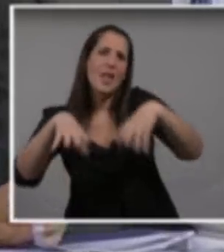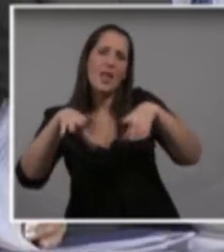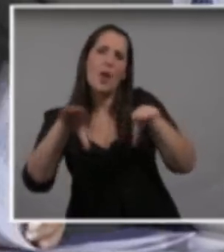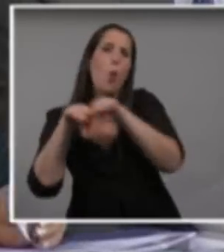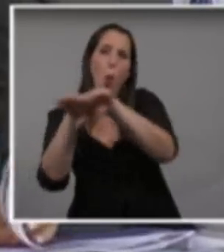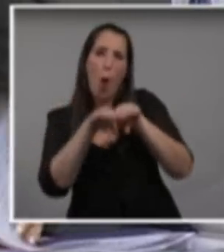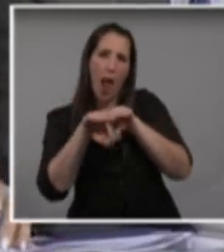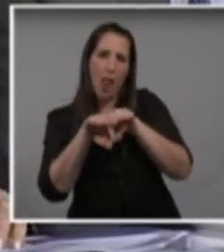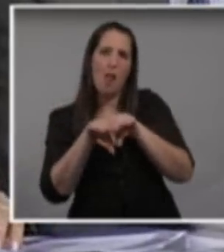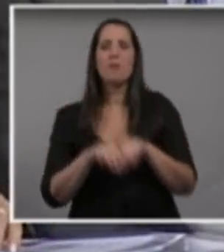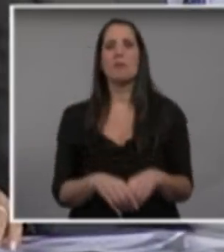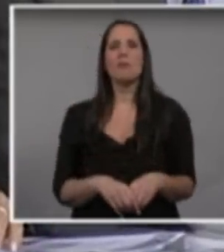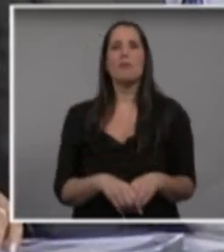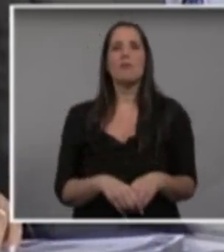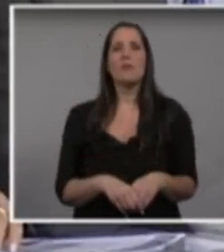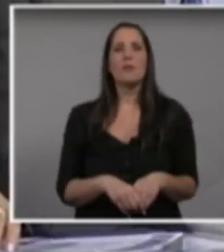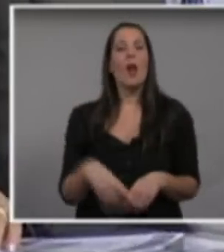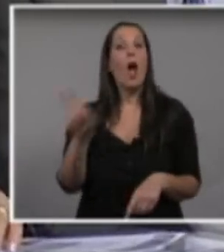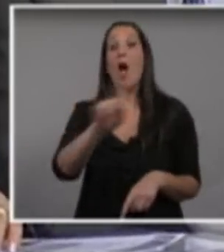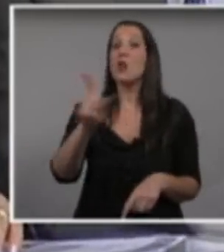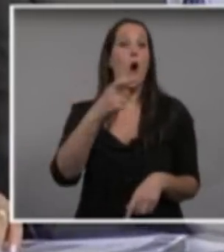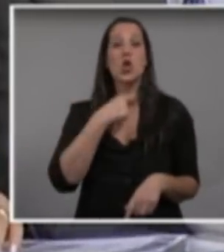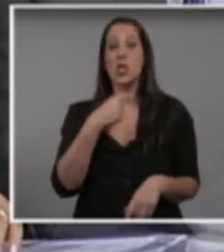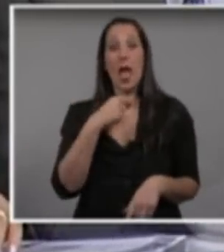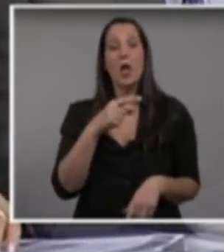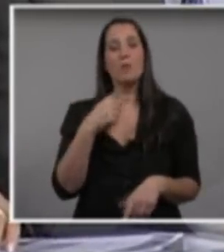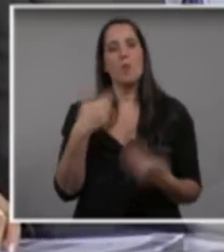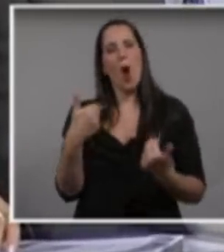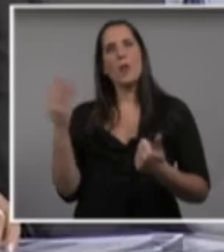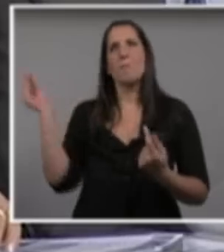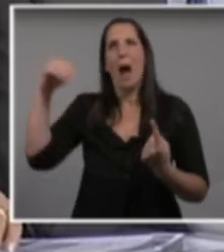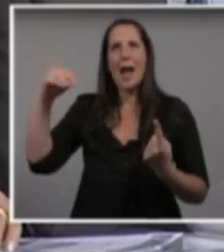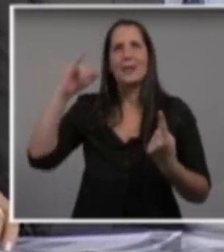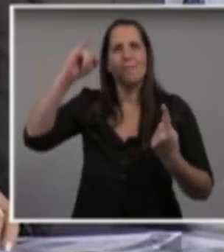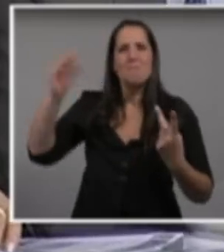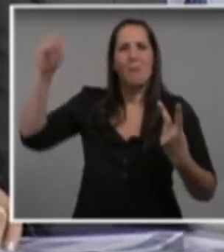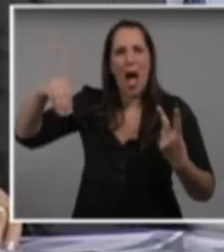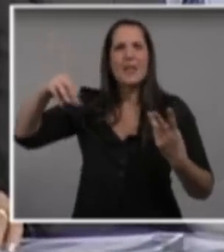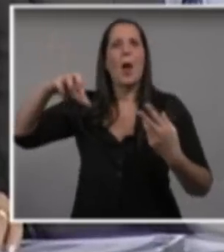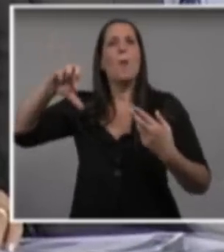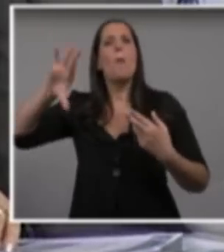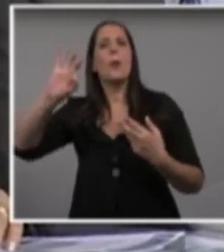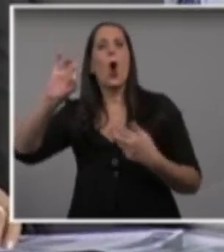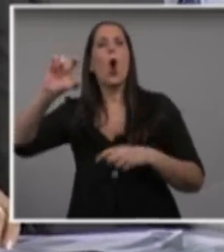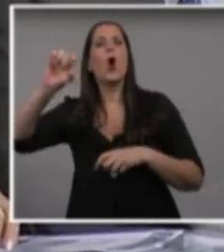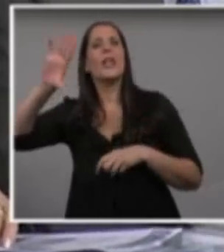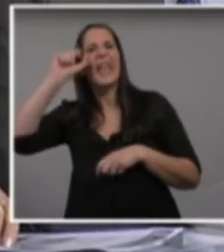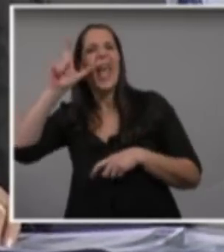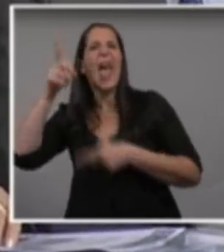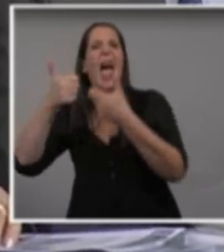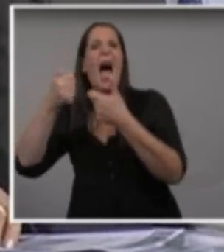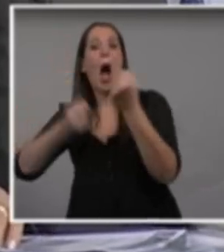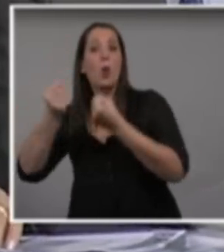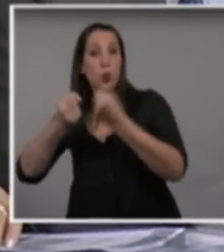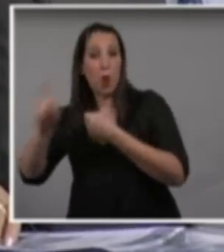podría seguir hablando de políticas como las de Procreauto. ¿Saben que Mendoza se quedó con el 7%